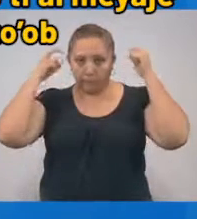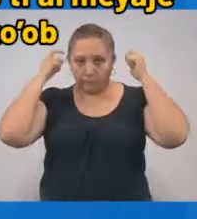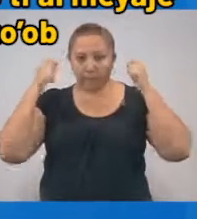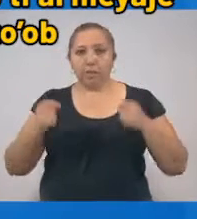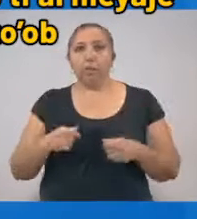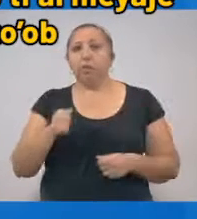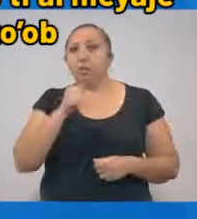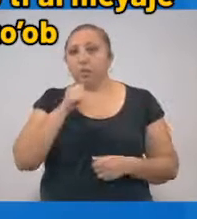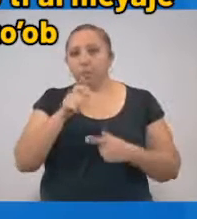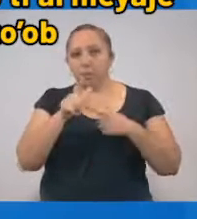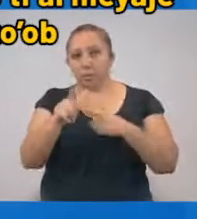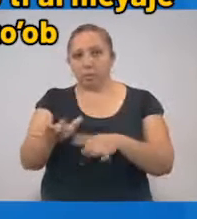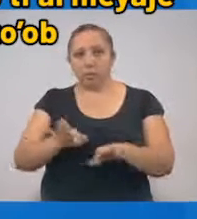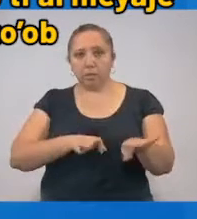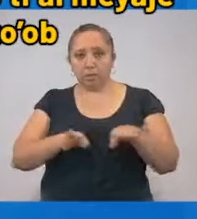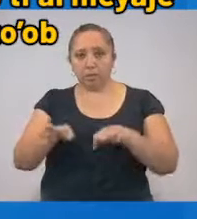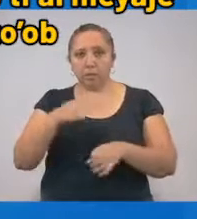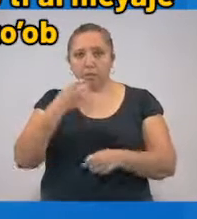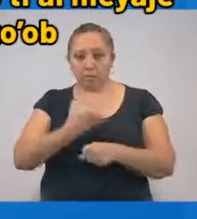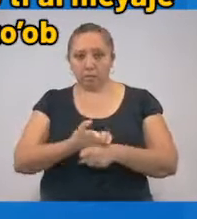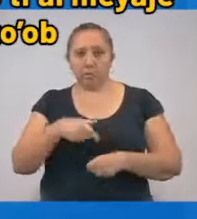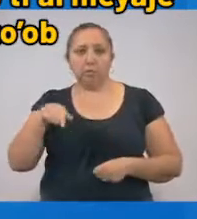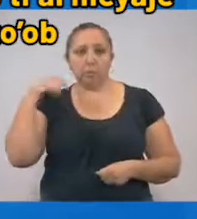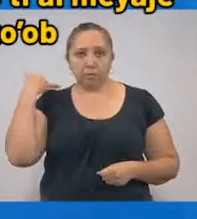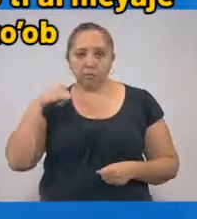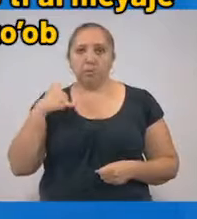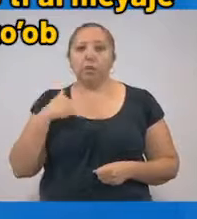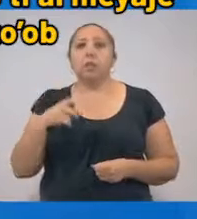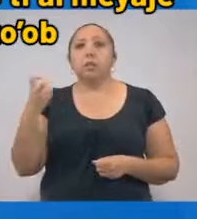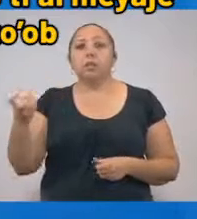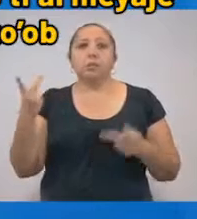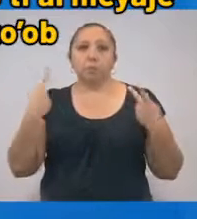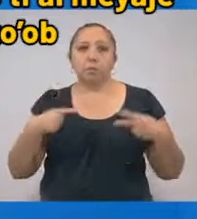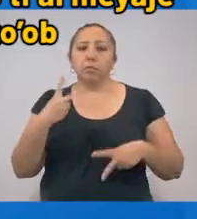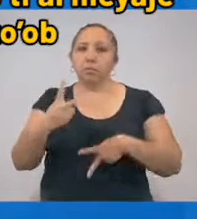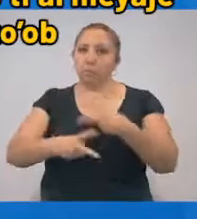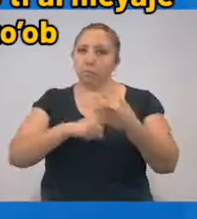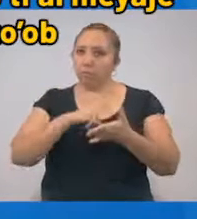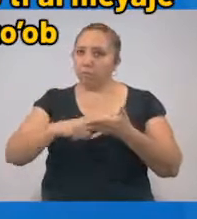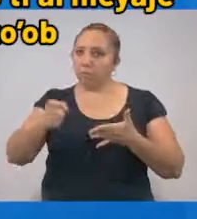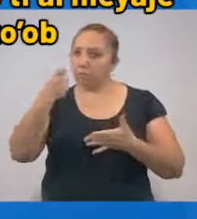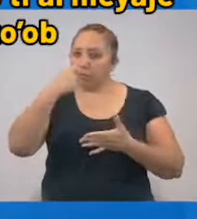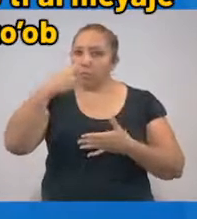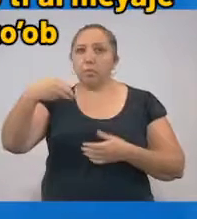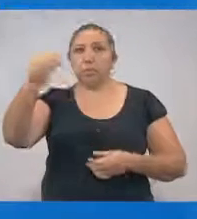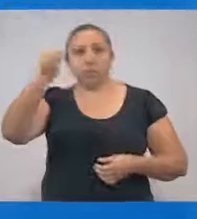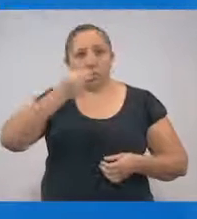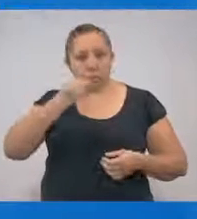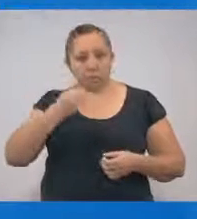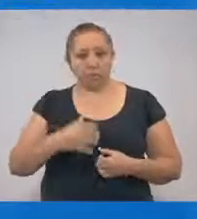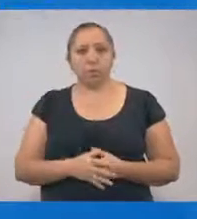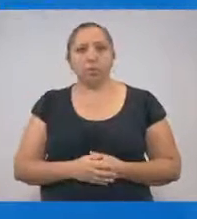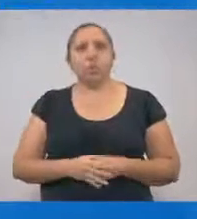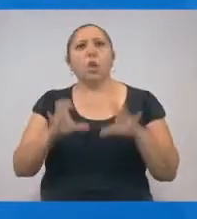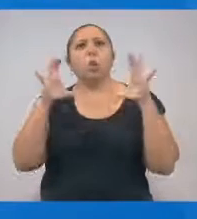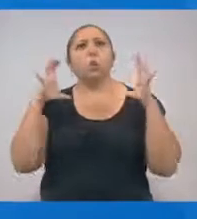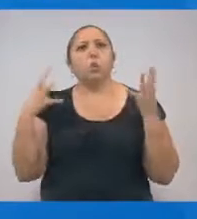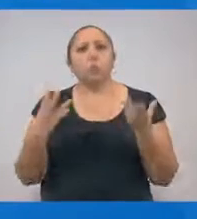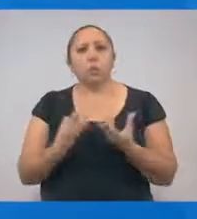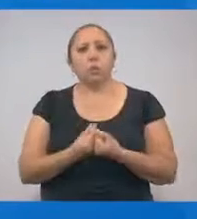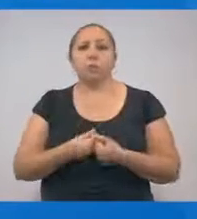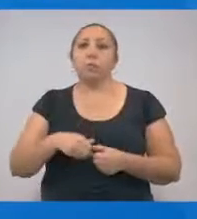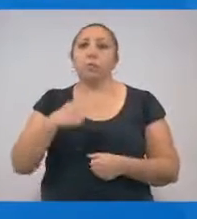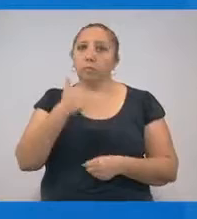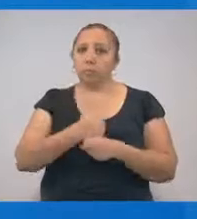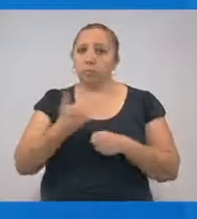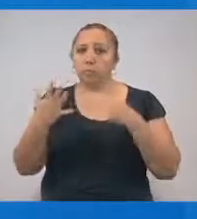giros aún continúan funcionando en el estado y para aquellas personas que acuden a comprar medicinas y alimentos. Cuidemos a los adultos